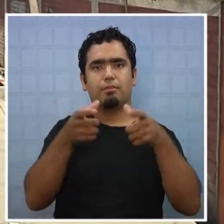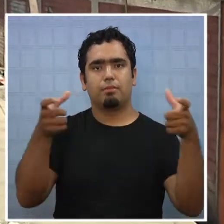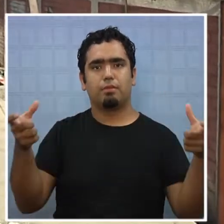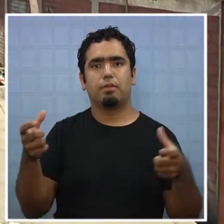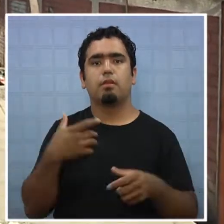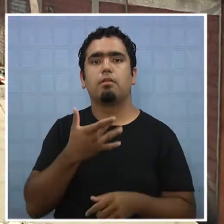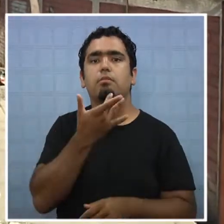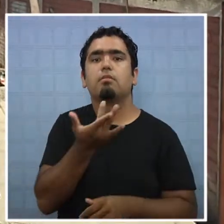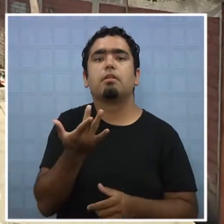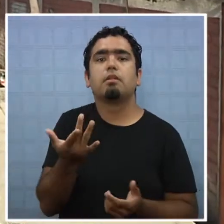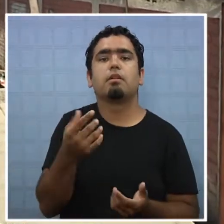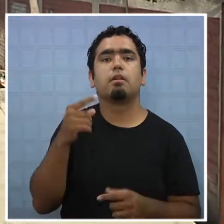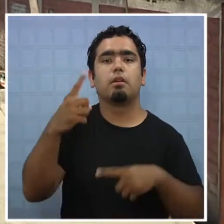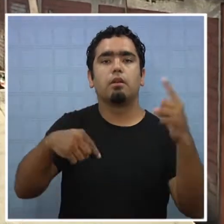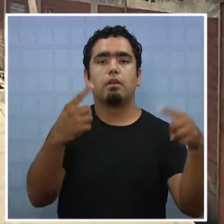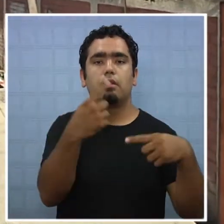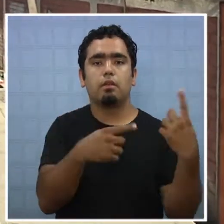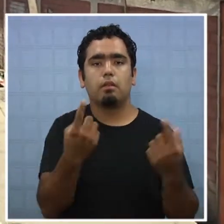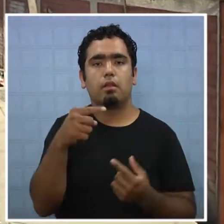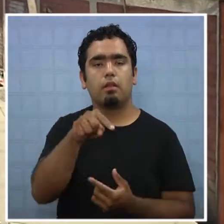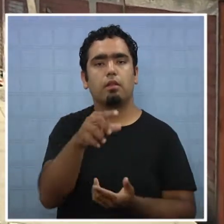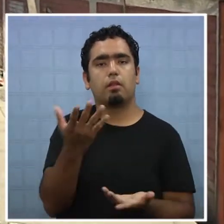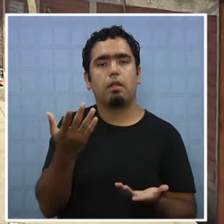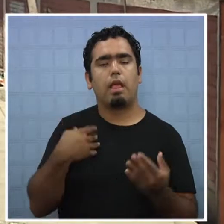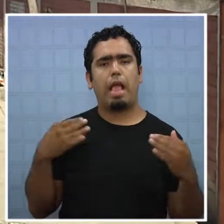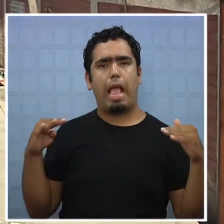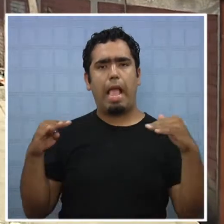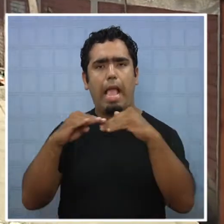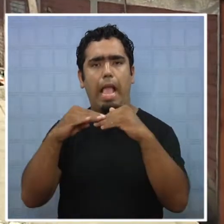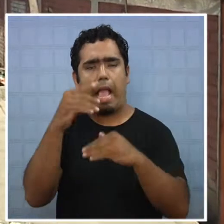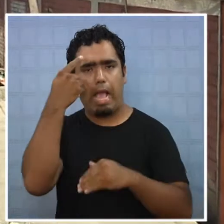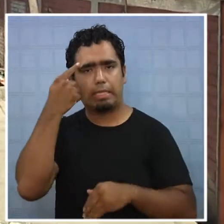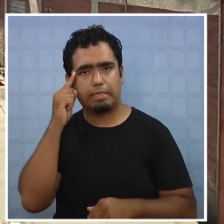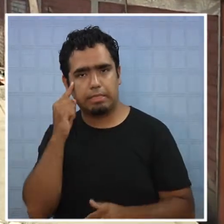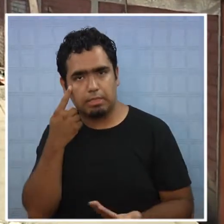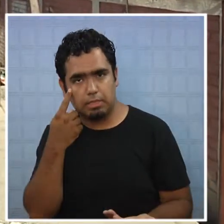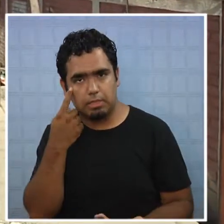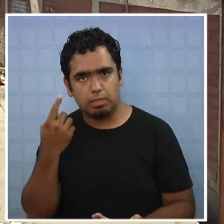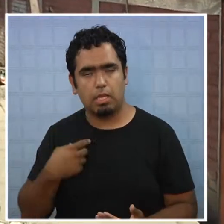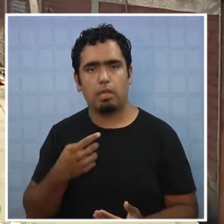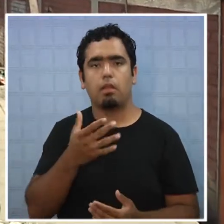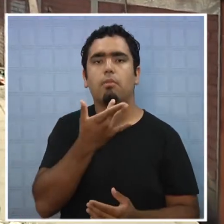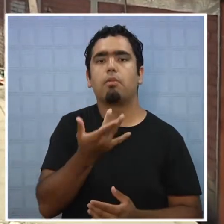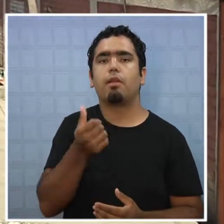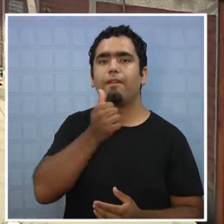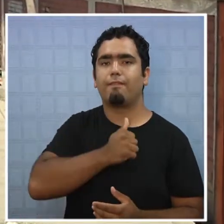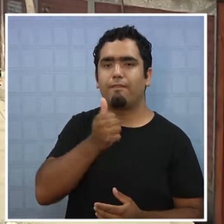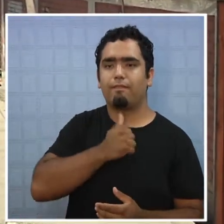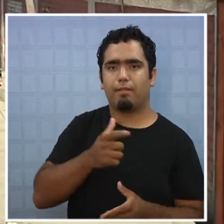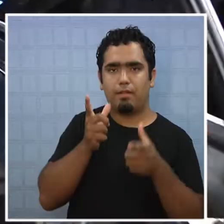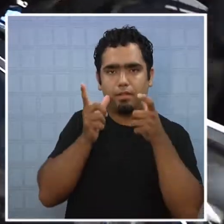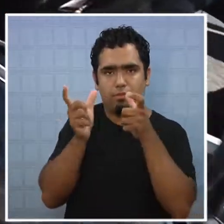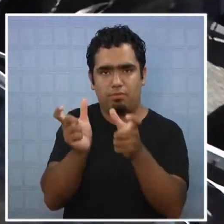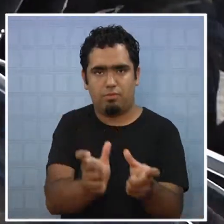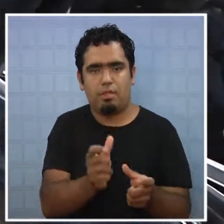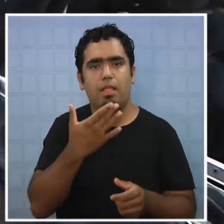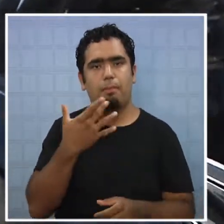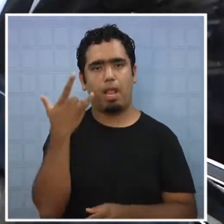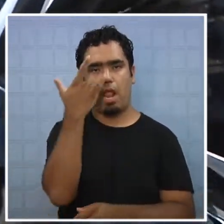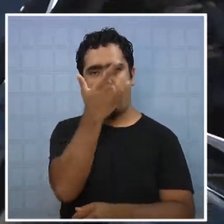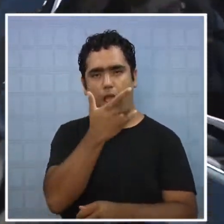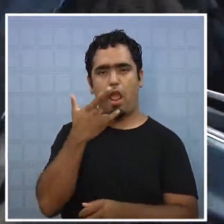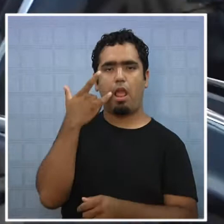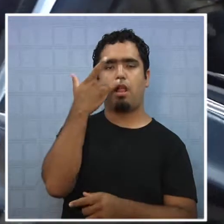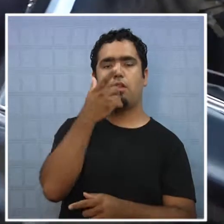netamente el incremento ha sido demasiado grande y netamente las causas esenciales de estos accidentes son la negligencia,